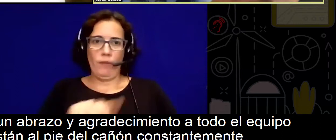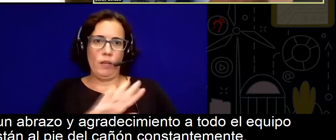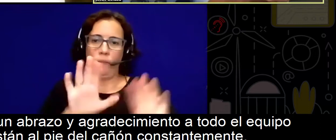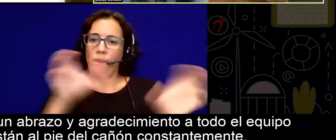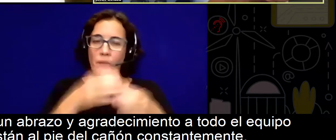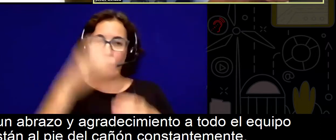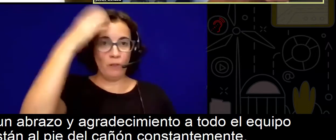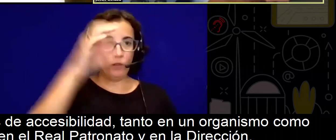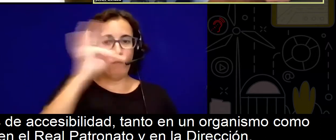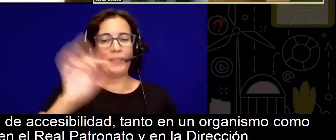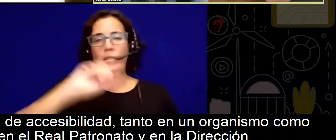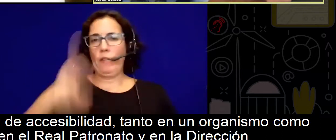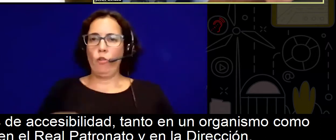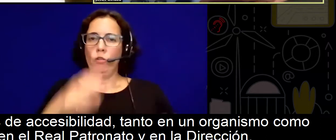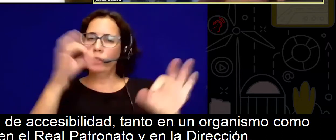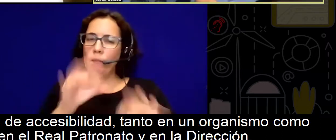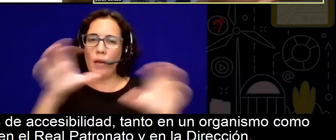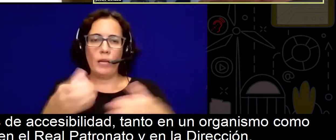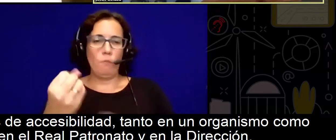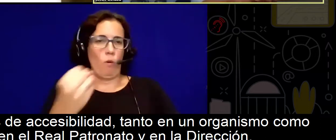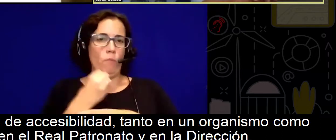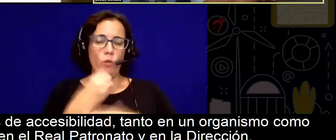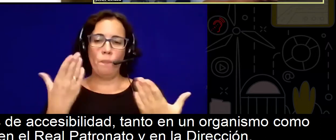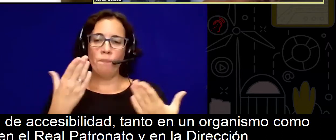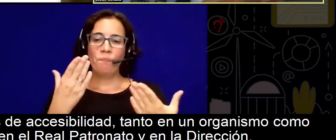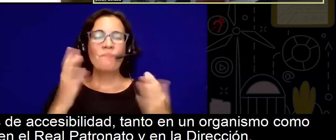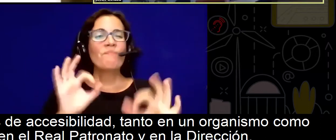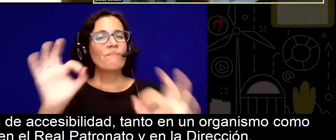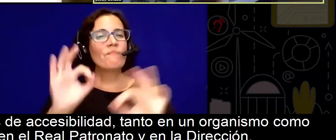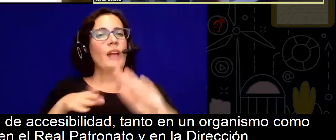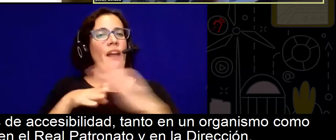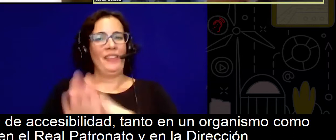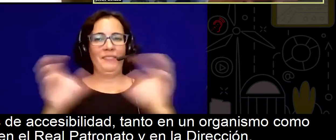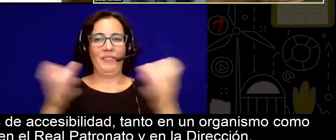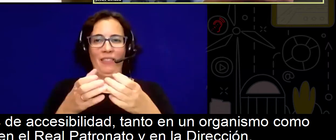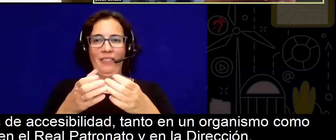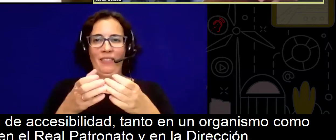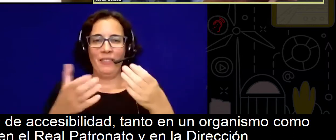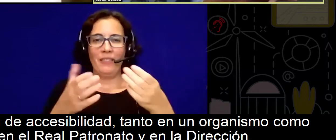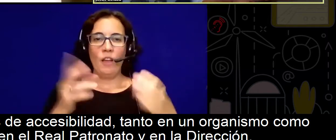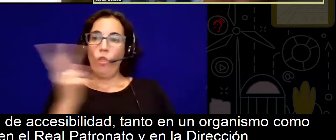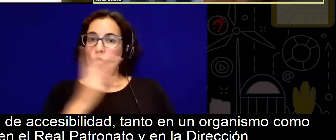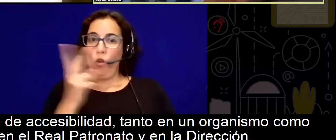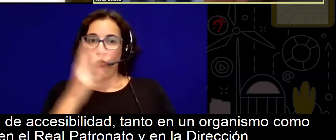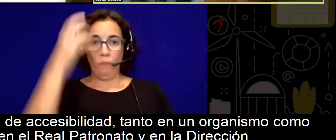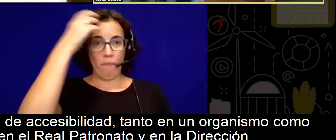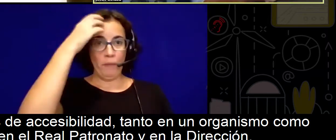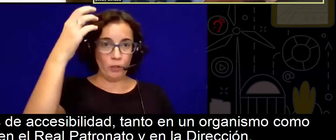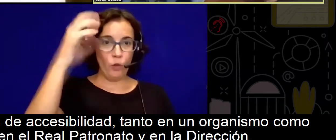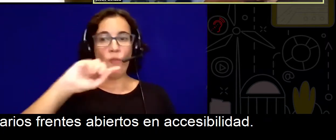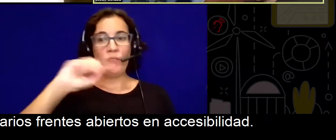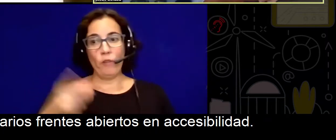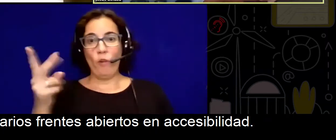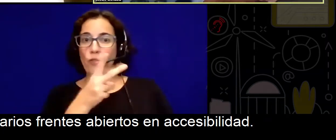de la dirección, ¿no? Y pues precisamente los de accesibilidad. Tanto en un organismo como el otro, en el Real Patronato y en la dirección, tenemos